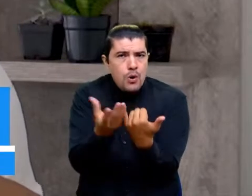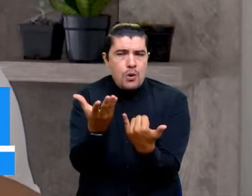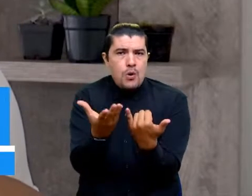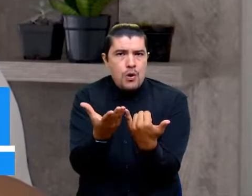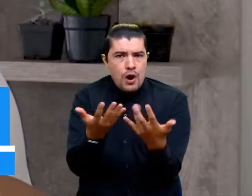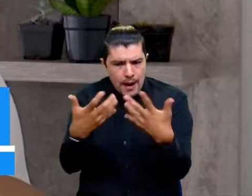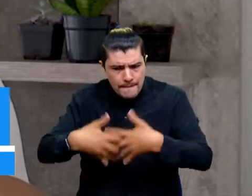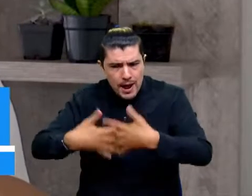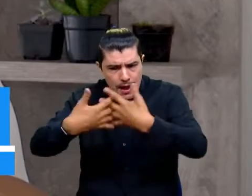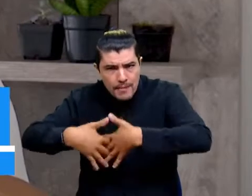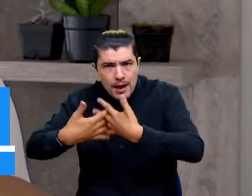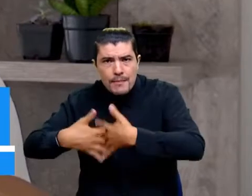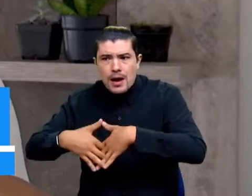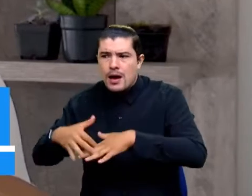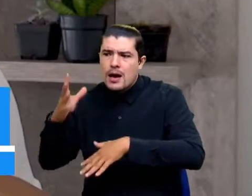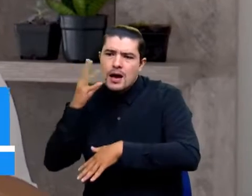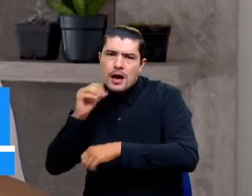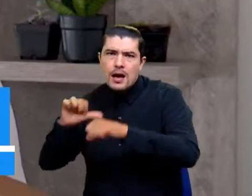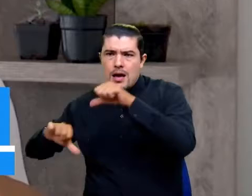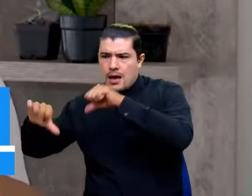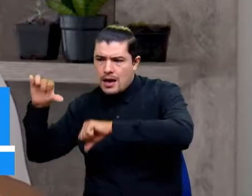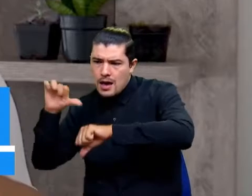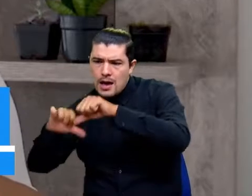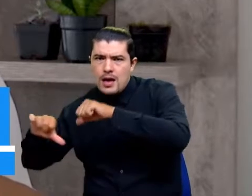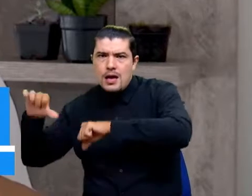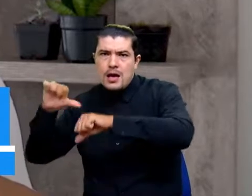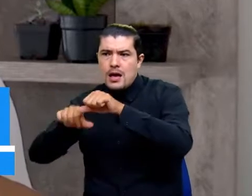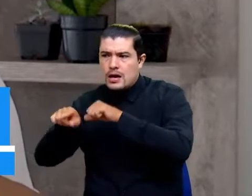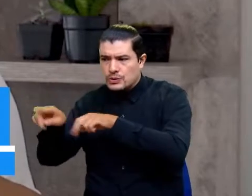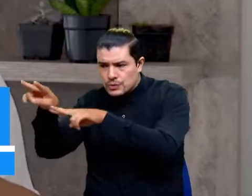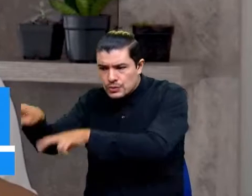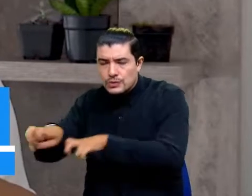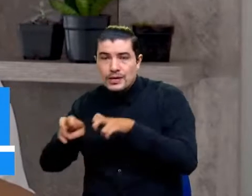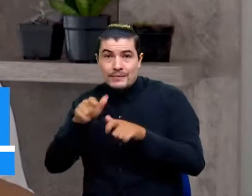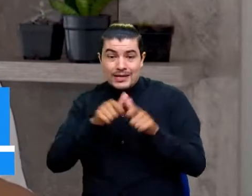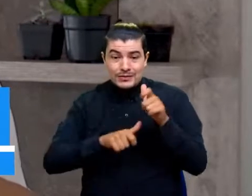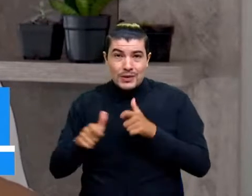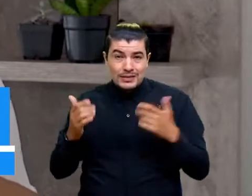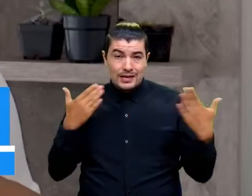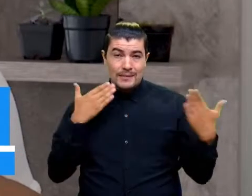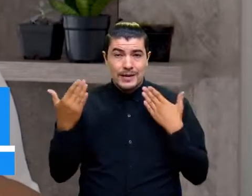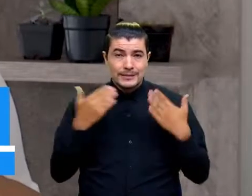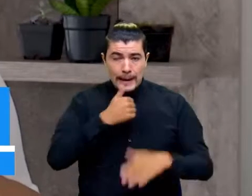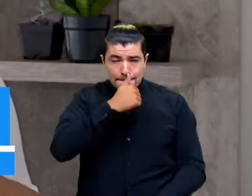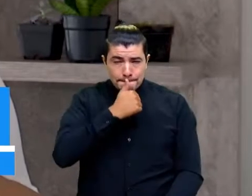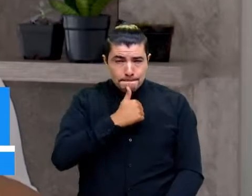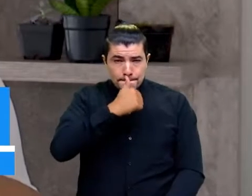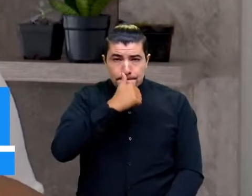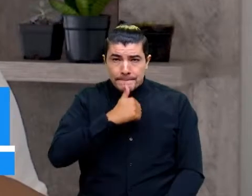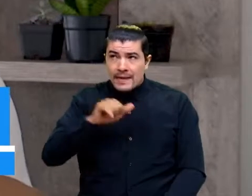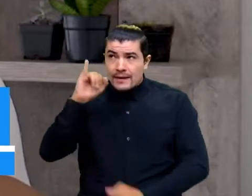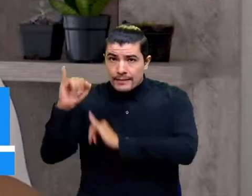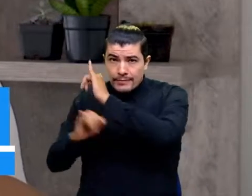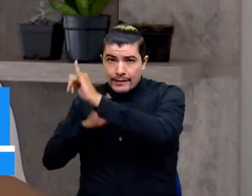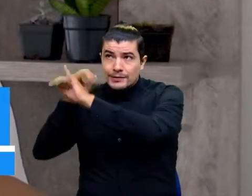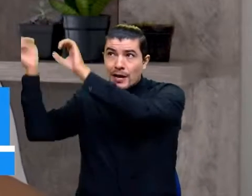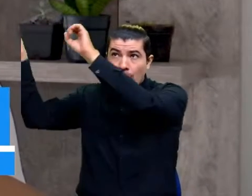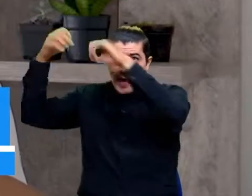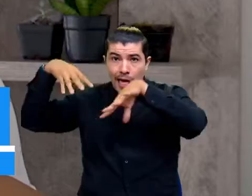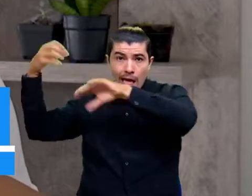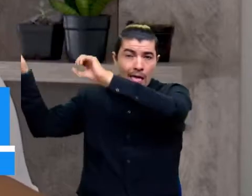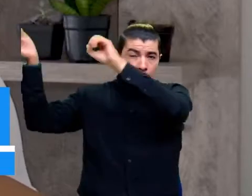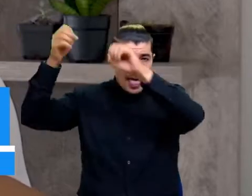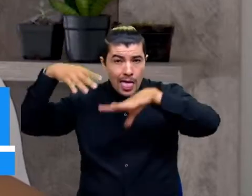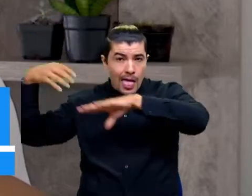produzca estos fertilizantes para la agricultura nosotros no vamos a resistir nuestros campesinos no van a resistir la imposición de unos